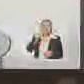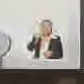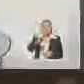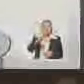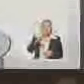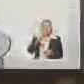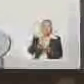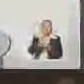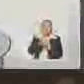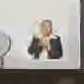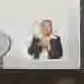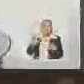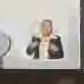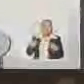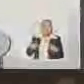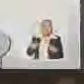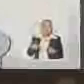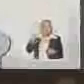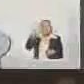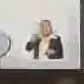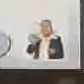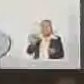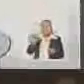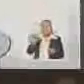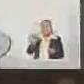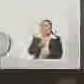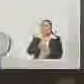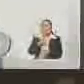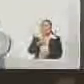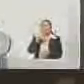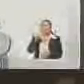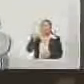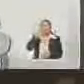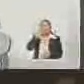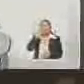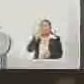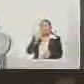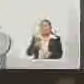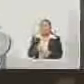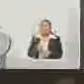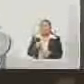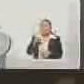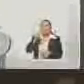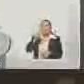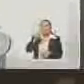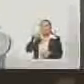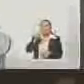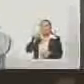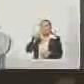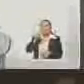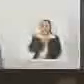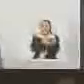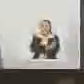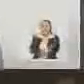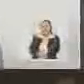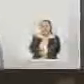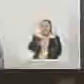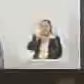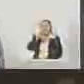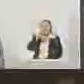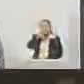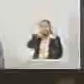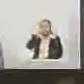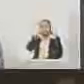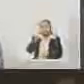vecino, tu vecina vas a seguir votando por ellos, porque no importa lo que sean, Benito Juárez es azul. Esto es lo que dice este